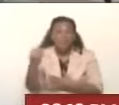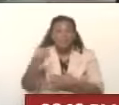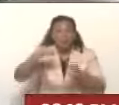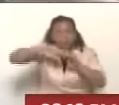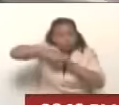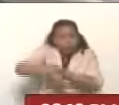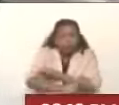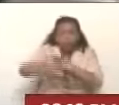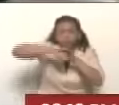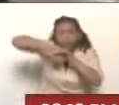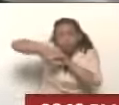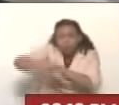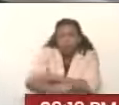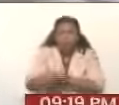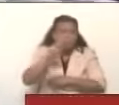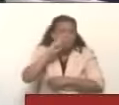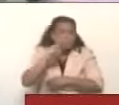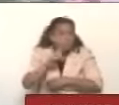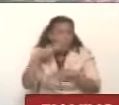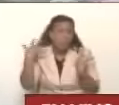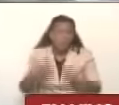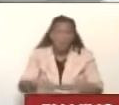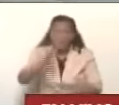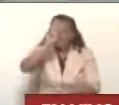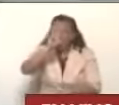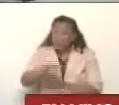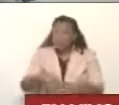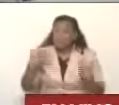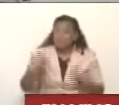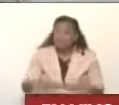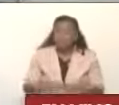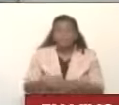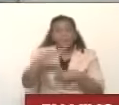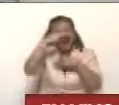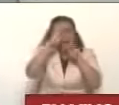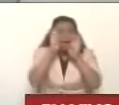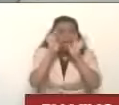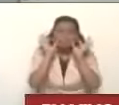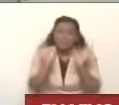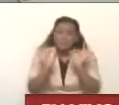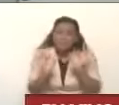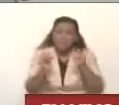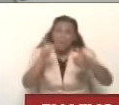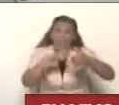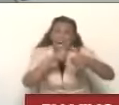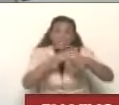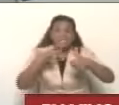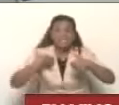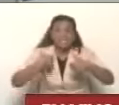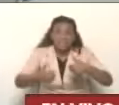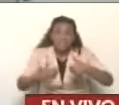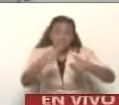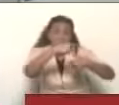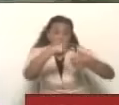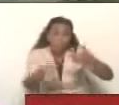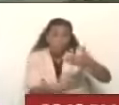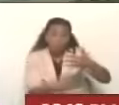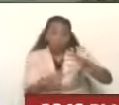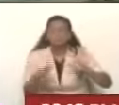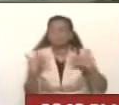diarios. Esa es la atención que se para las mujeres y la atención, este vértice tan importante como es el vértice 1 en la salud,